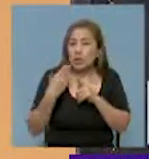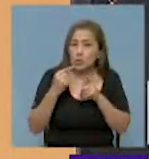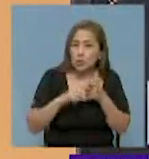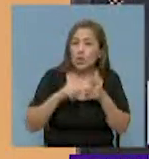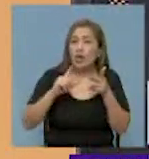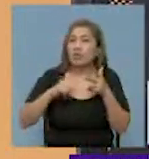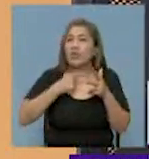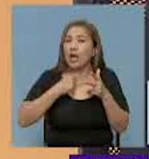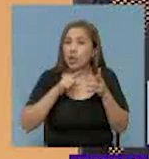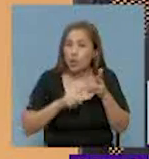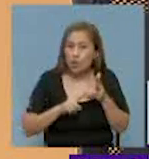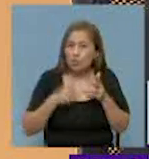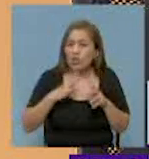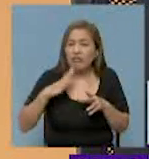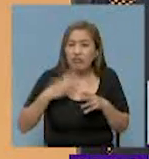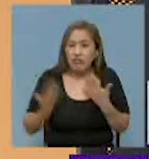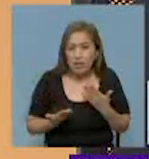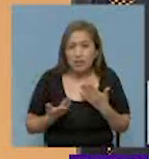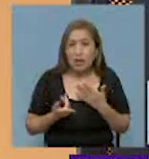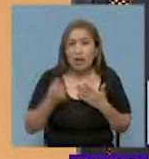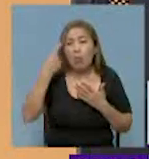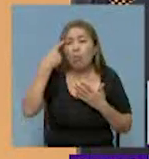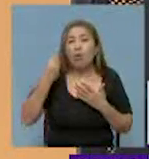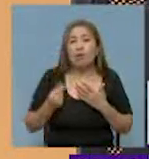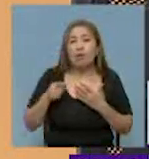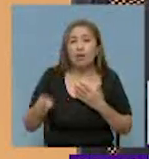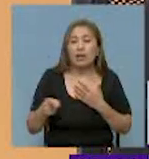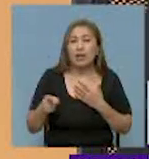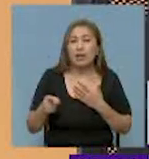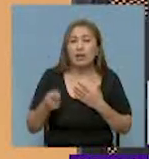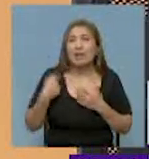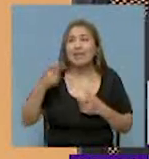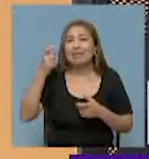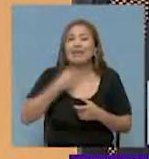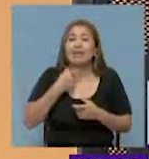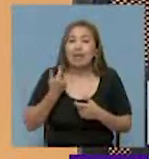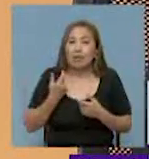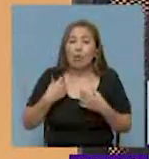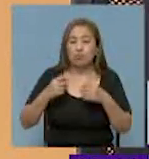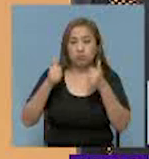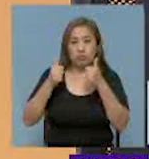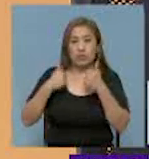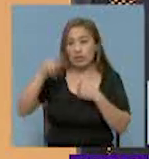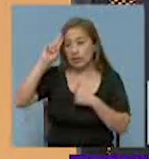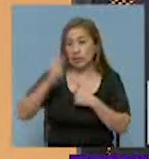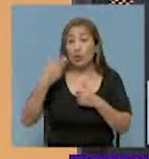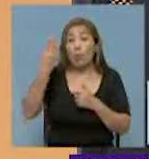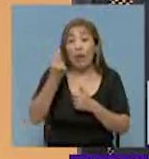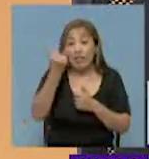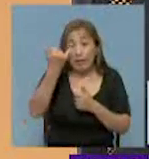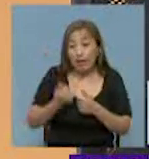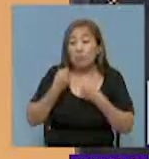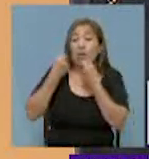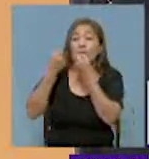agosto que están pendientes todavía porque anhelamos un rito de honro fondo están pero